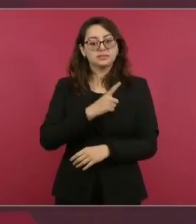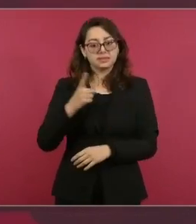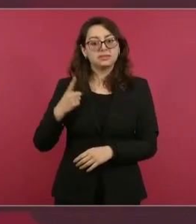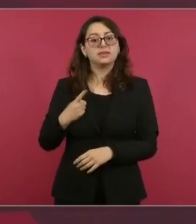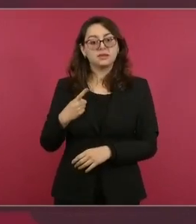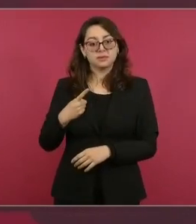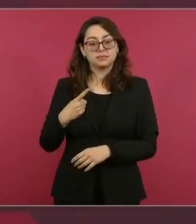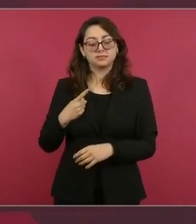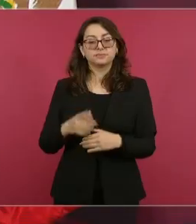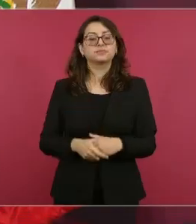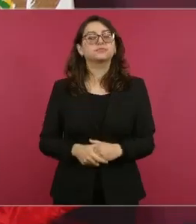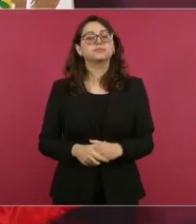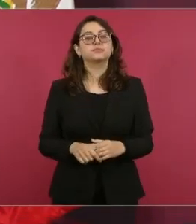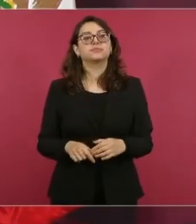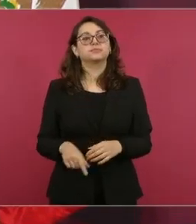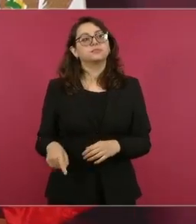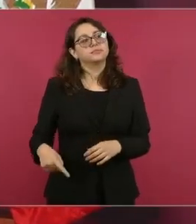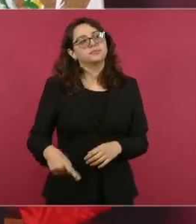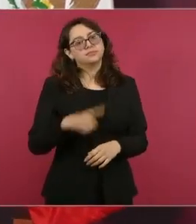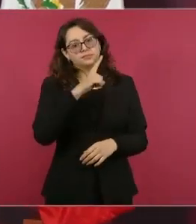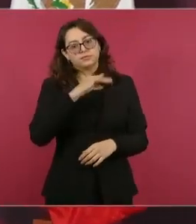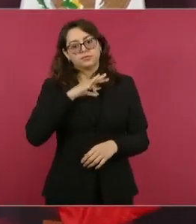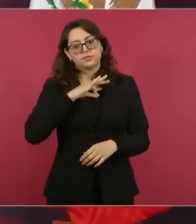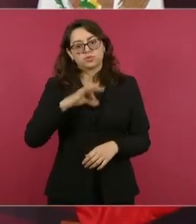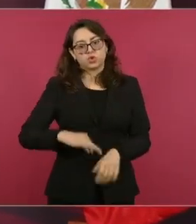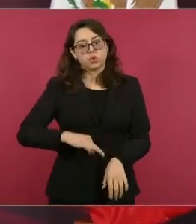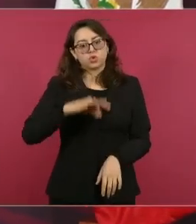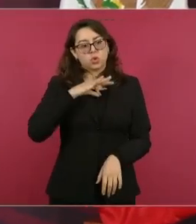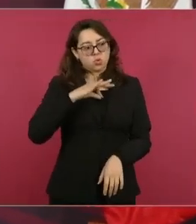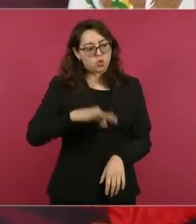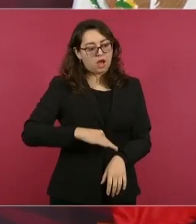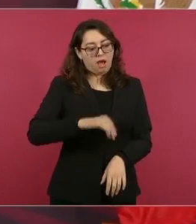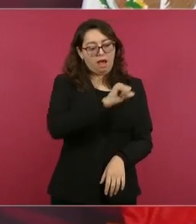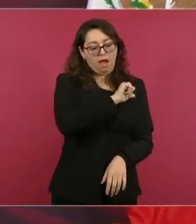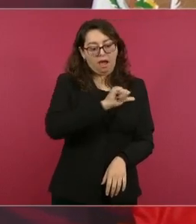del insurgente de Toluca a la Ciudad de México